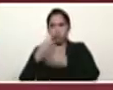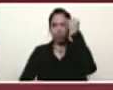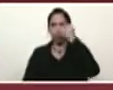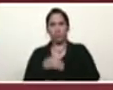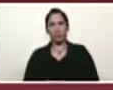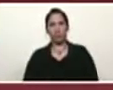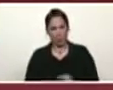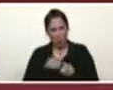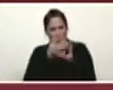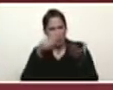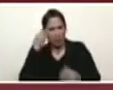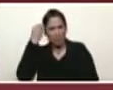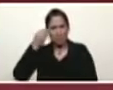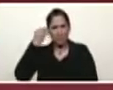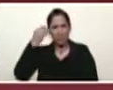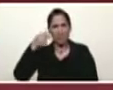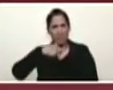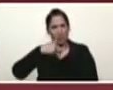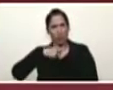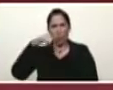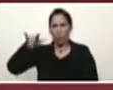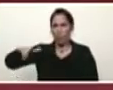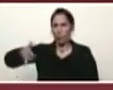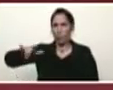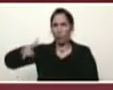¿Ustedes creen que yo soy un títere?